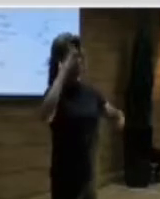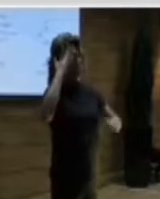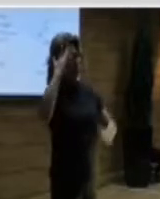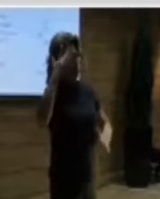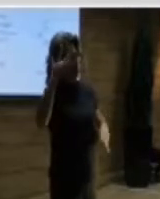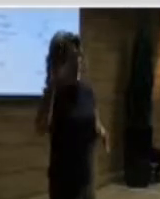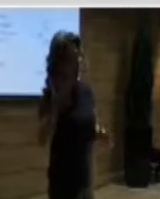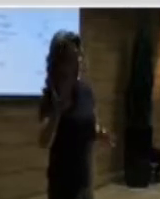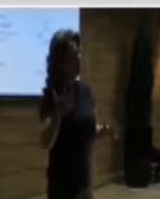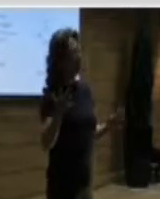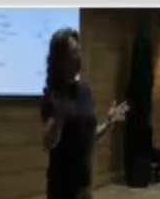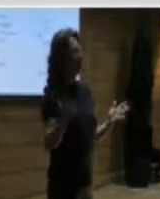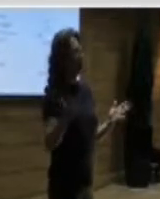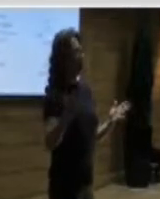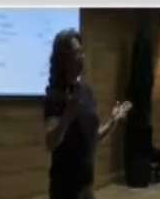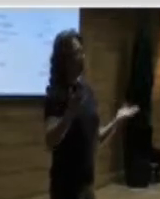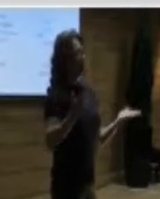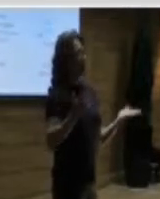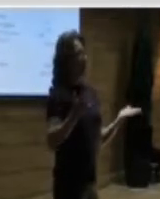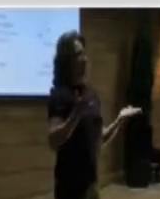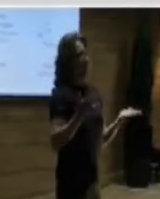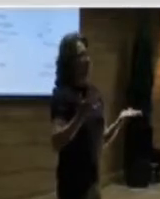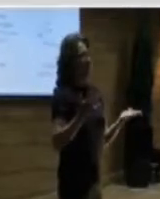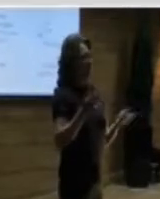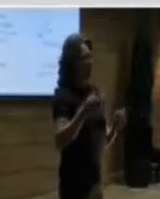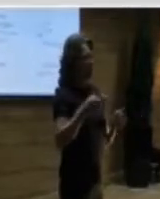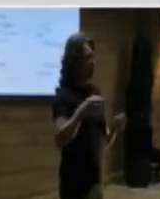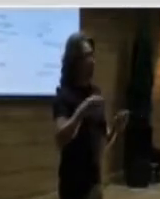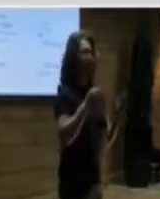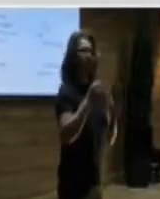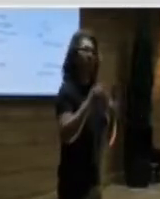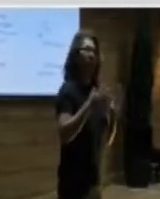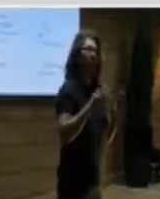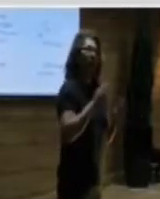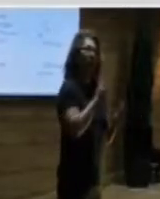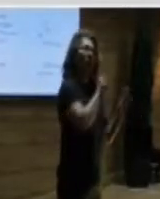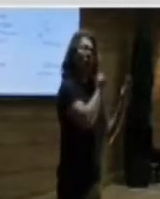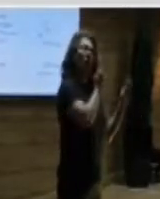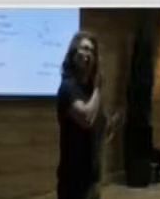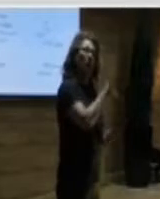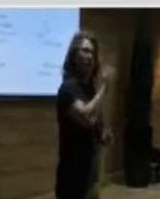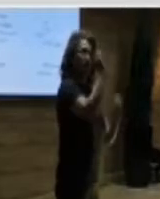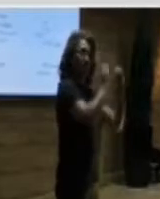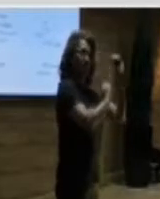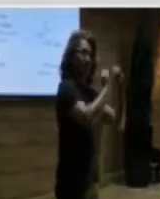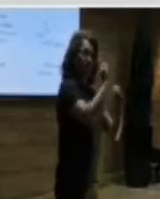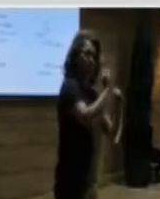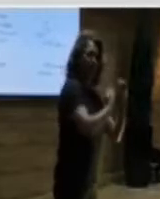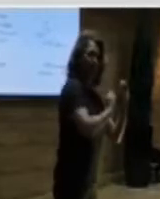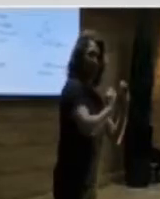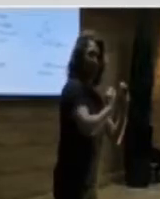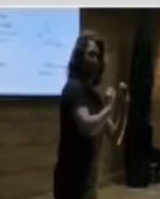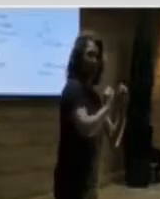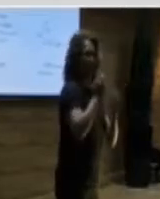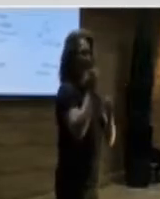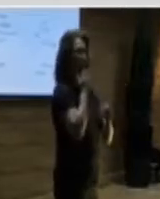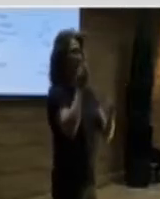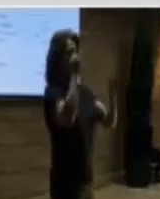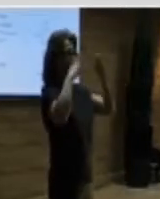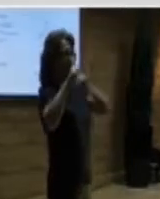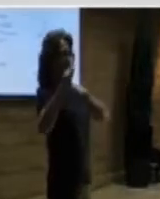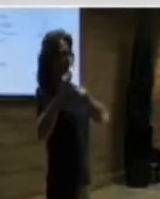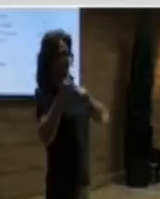menos laxos, y la prevalencia de esta condición estaría en torno a un 15%, y otros estudios como el de Zaragoza, que